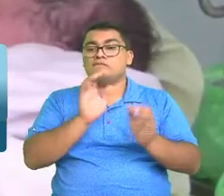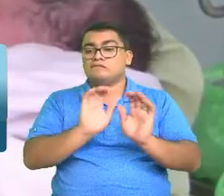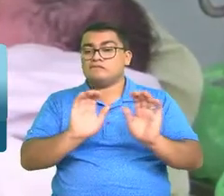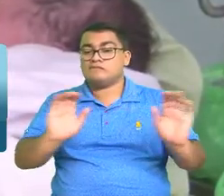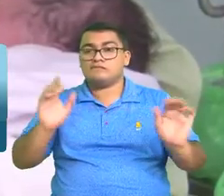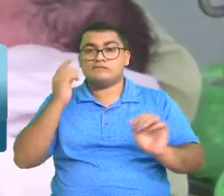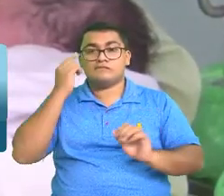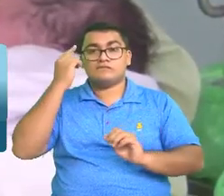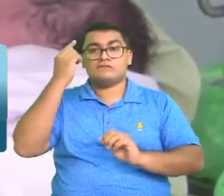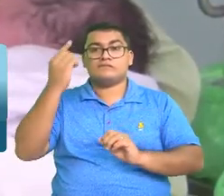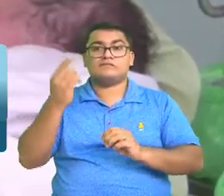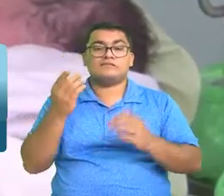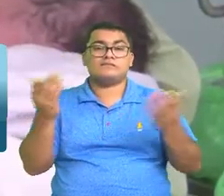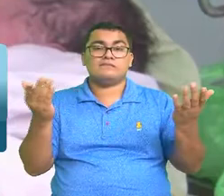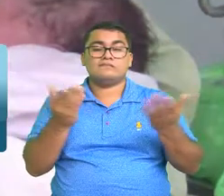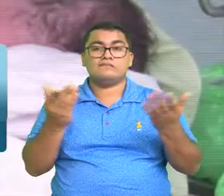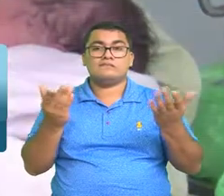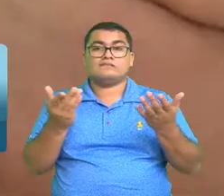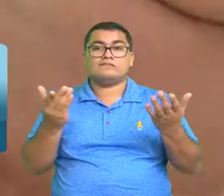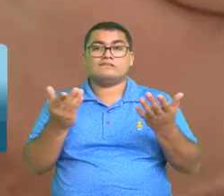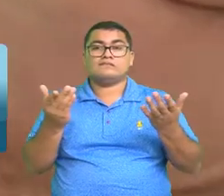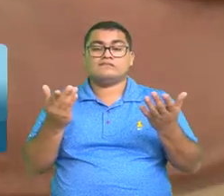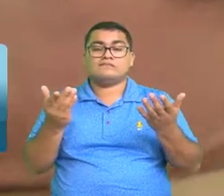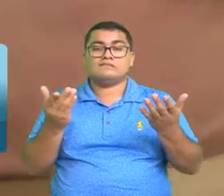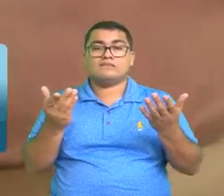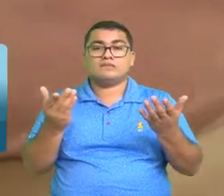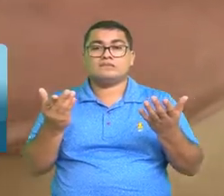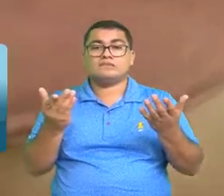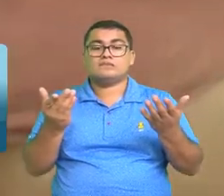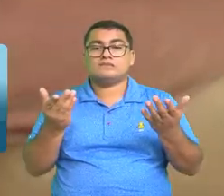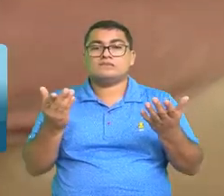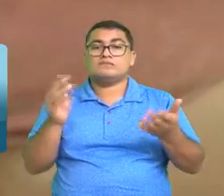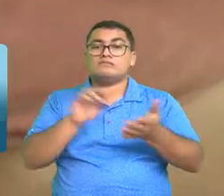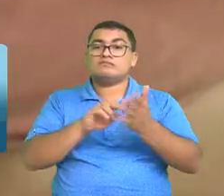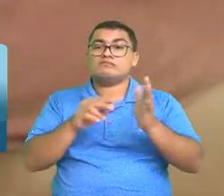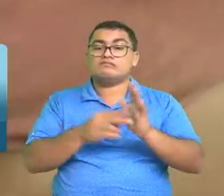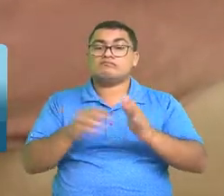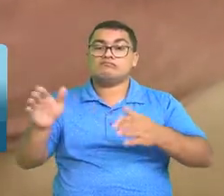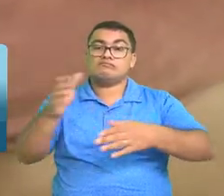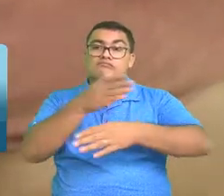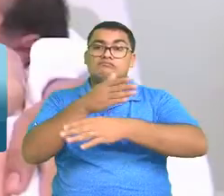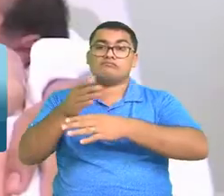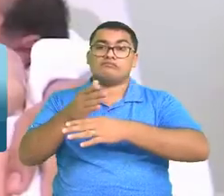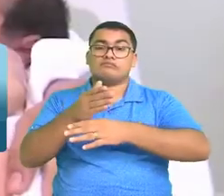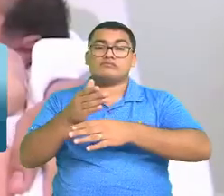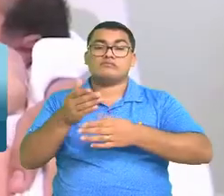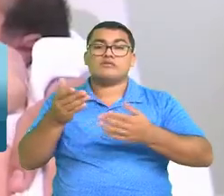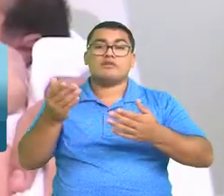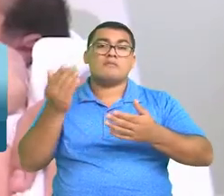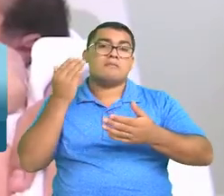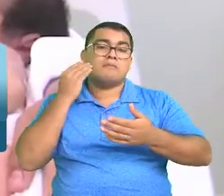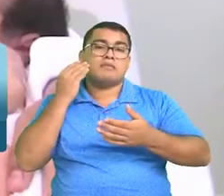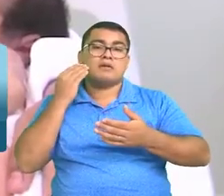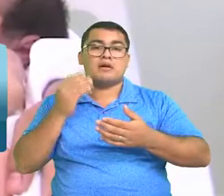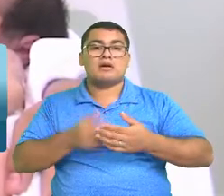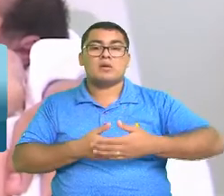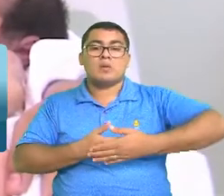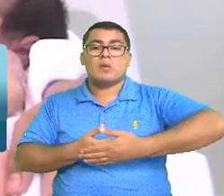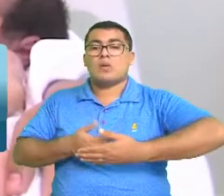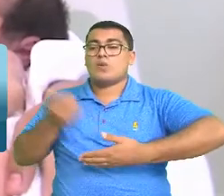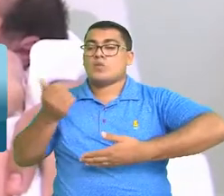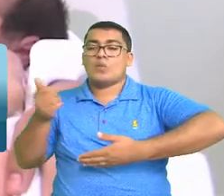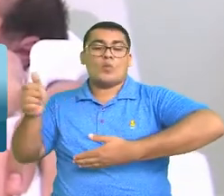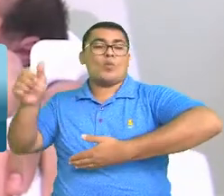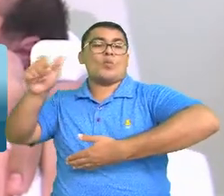aparte de lo de la grasa, aparte de lo de las proteínas, ¿verdad? Estas fórmulas que se le introducen a las mamás porque tiene